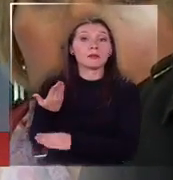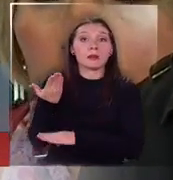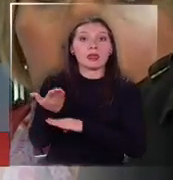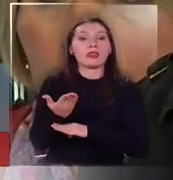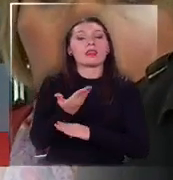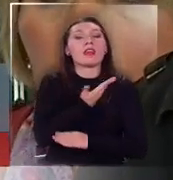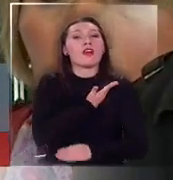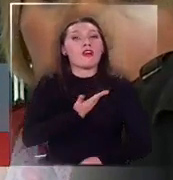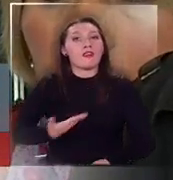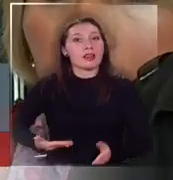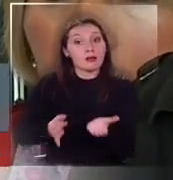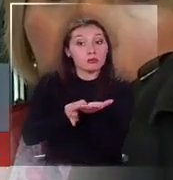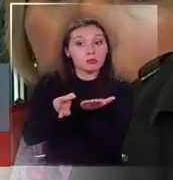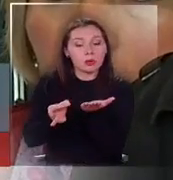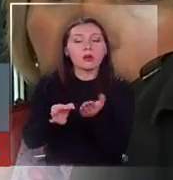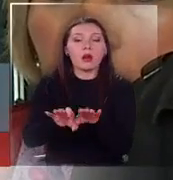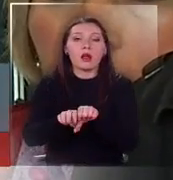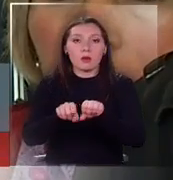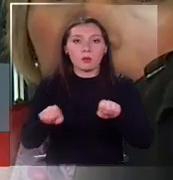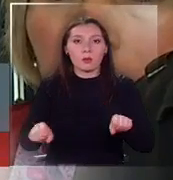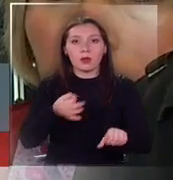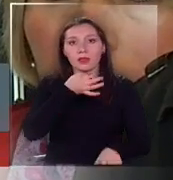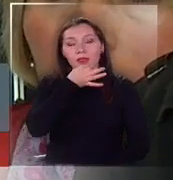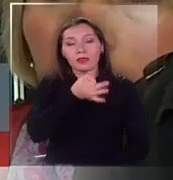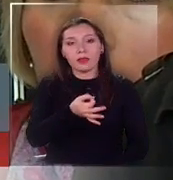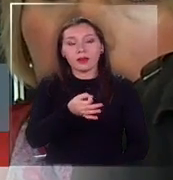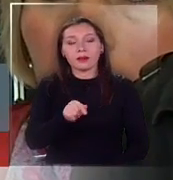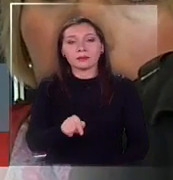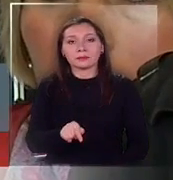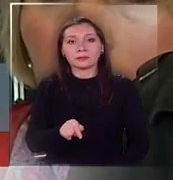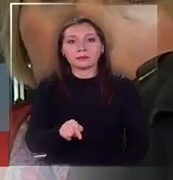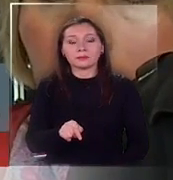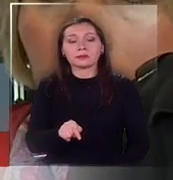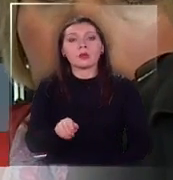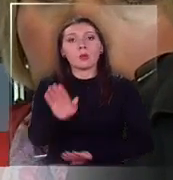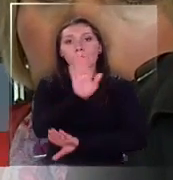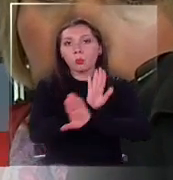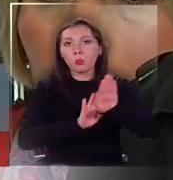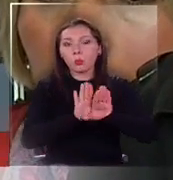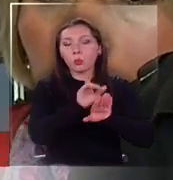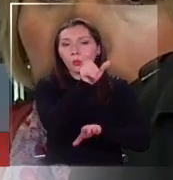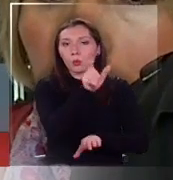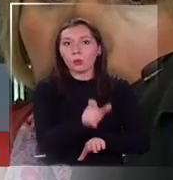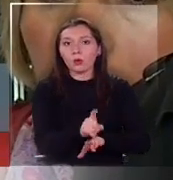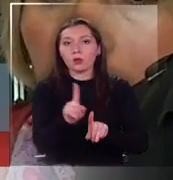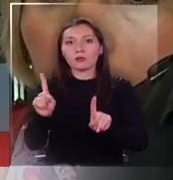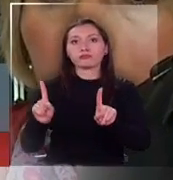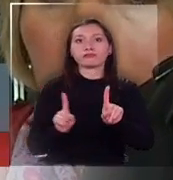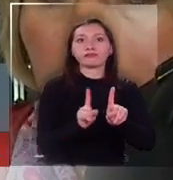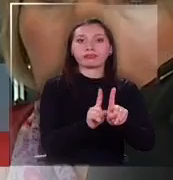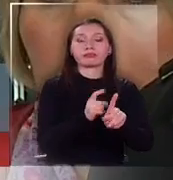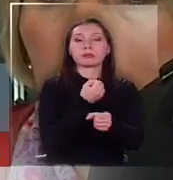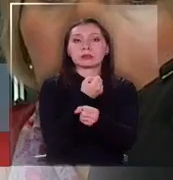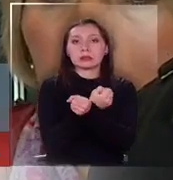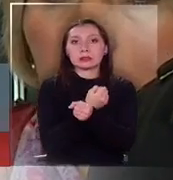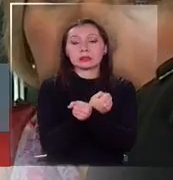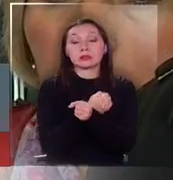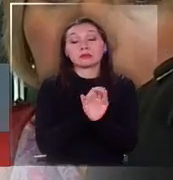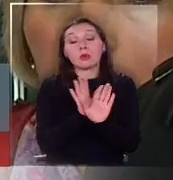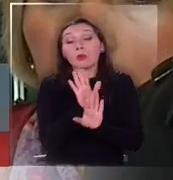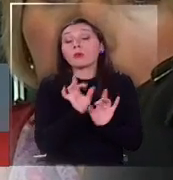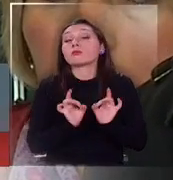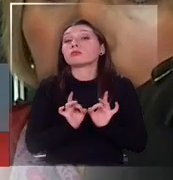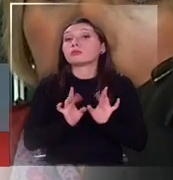provincial quien se comprometió a resguardar con personal policial previendo